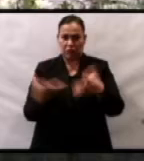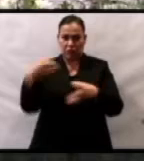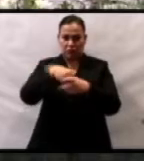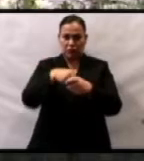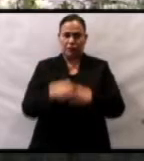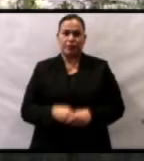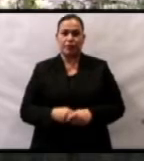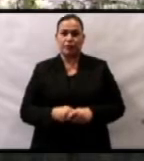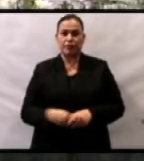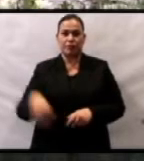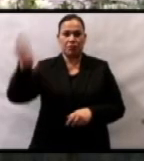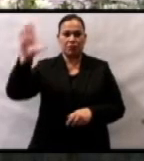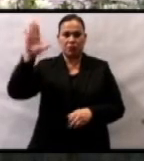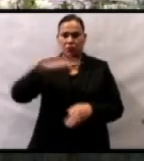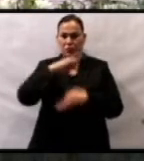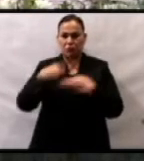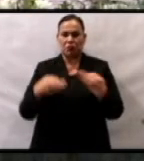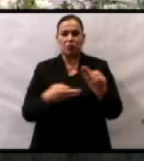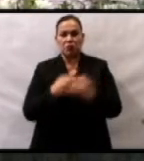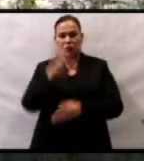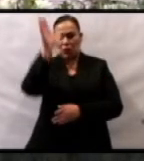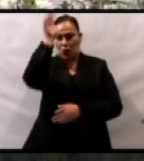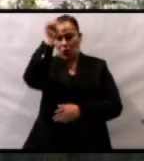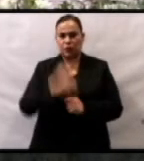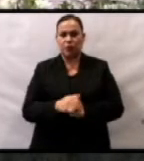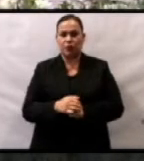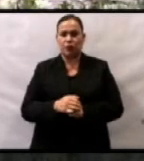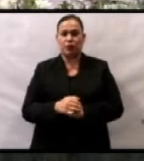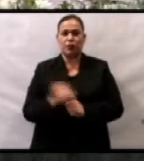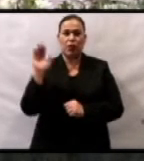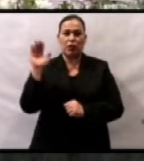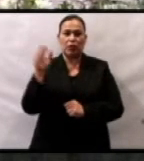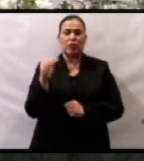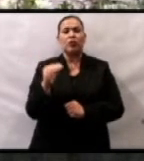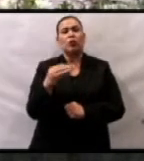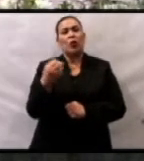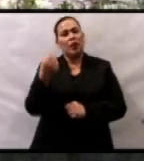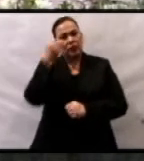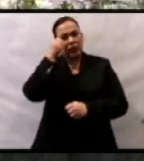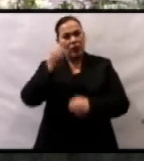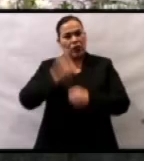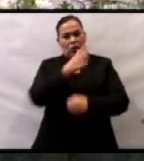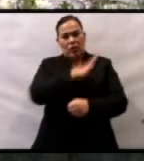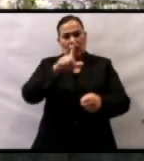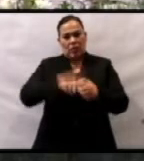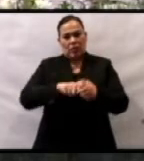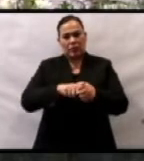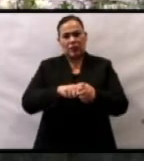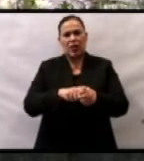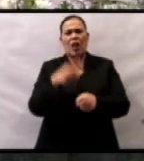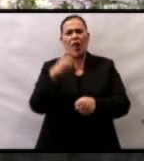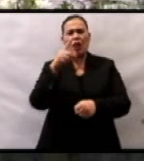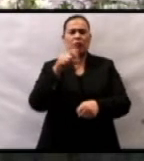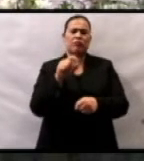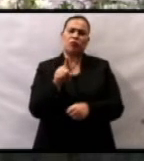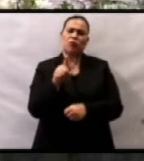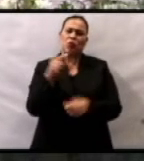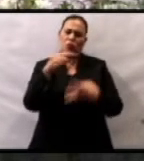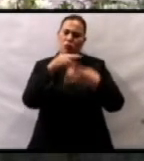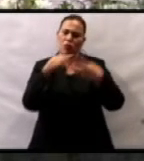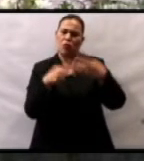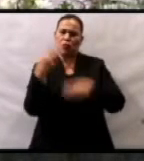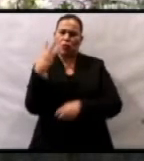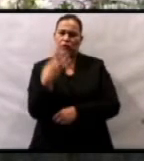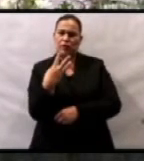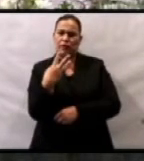Se aprueba con unanimidad. Le solicito a la secretaria general de lectura al punto siguiente, que corresponde al punto número 3. Sí,